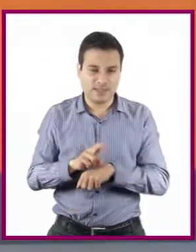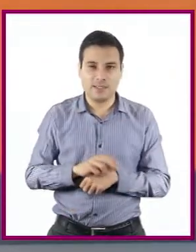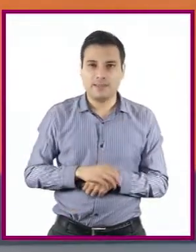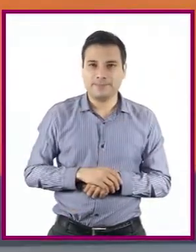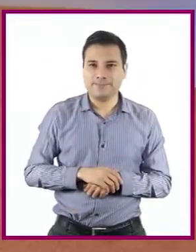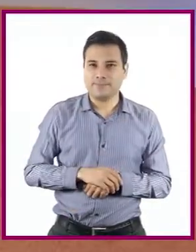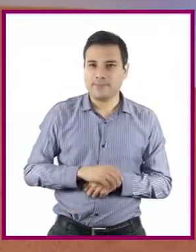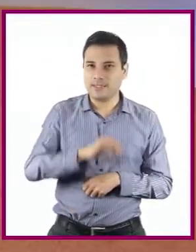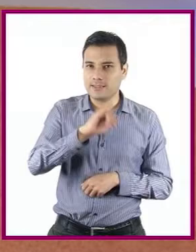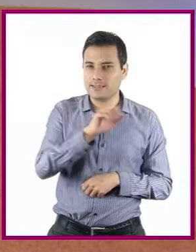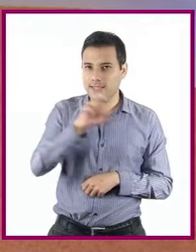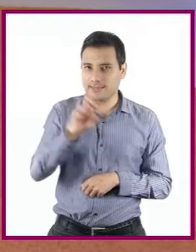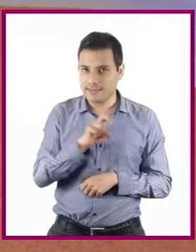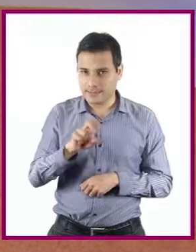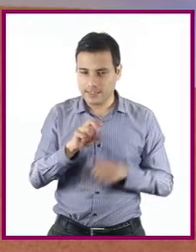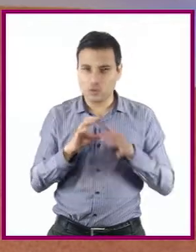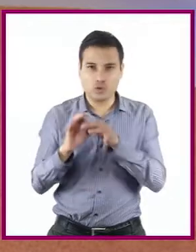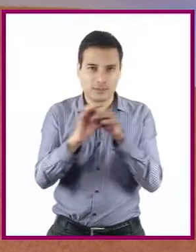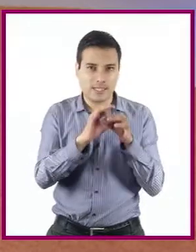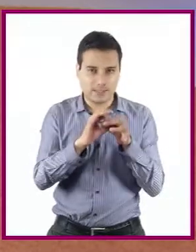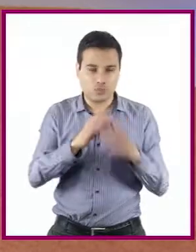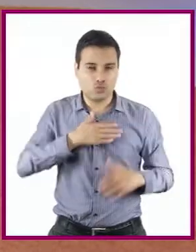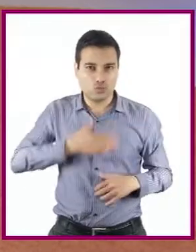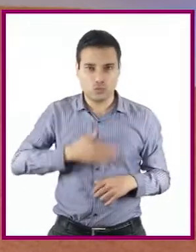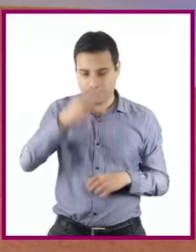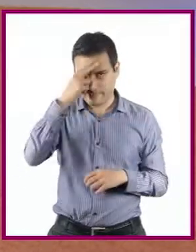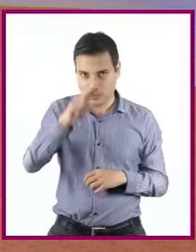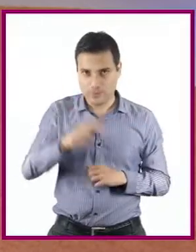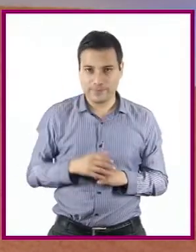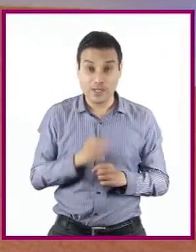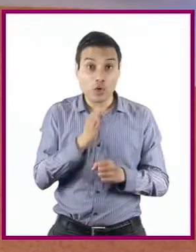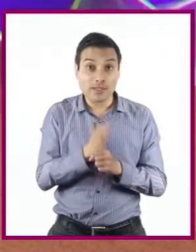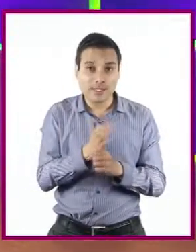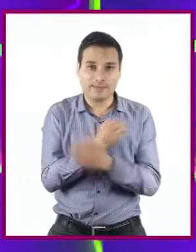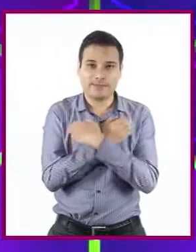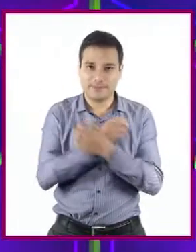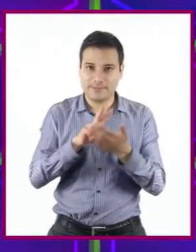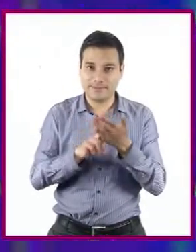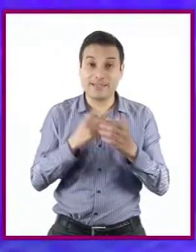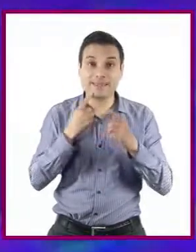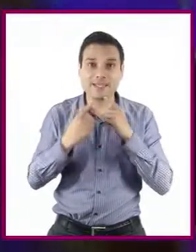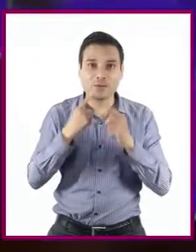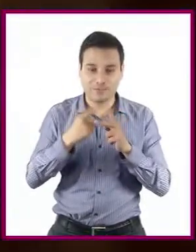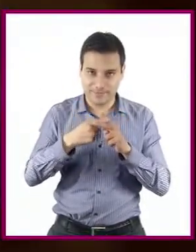en México. Esto es Cívica y Ética en Diálogo. Comenzamos.